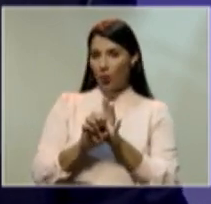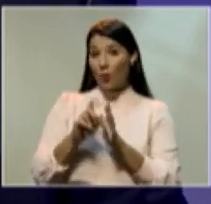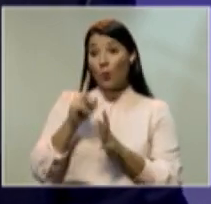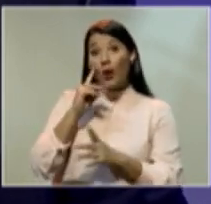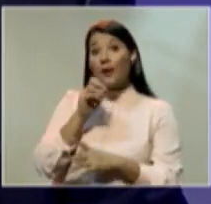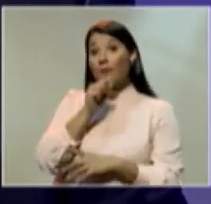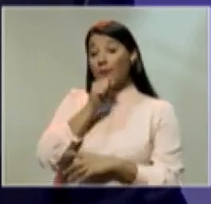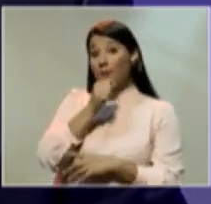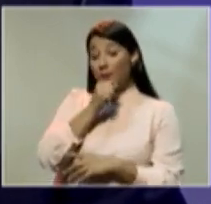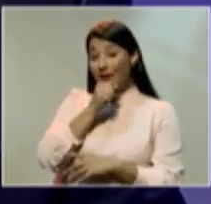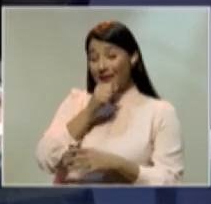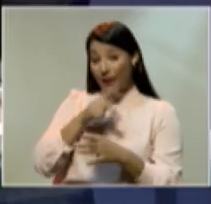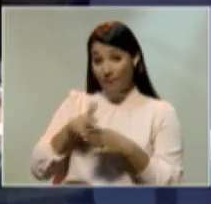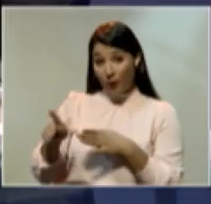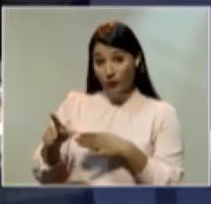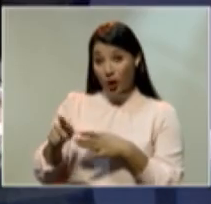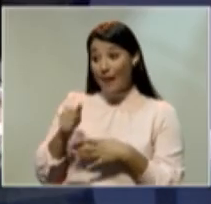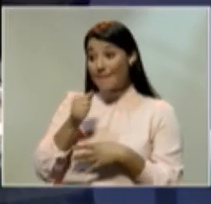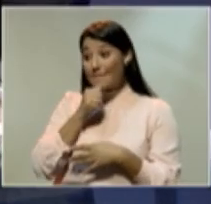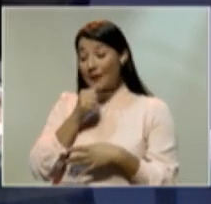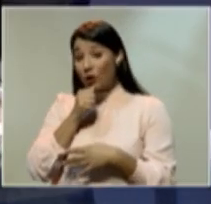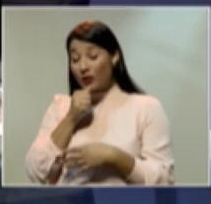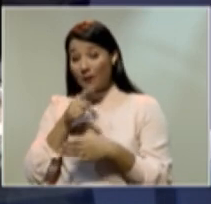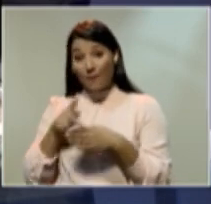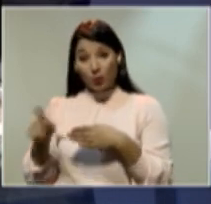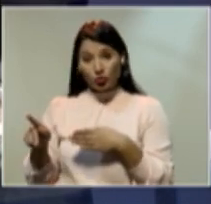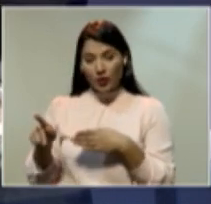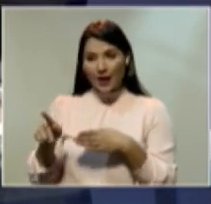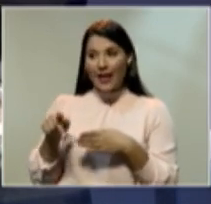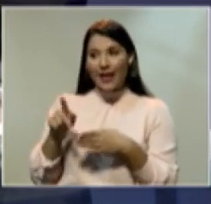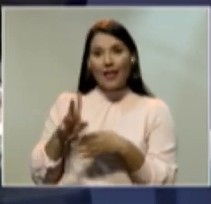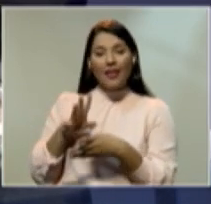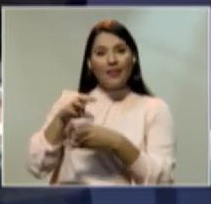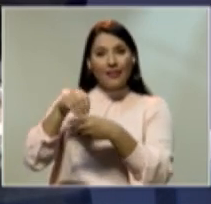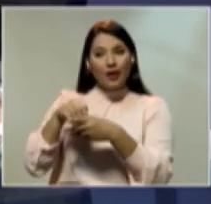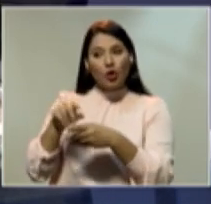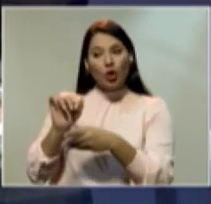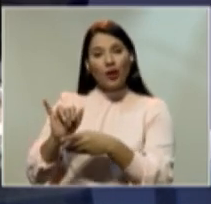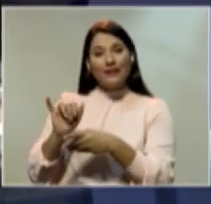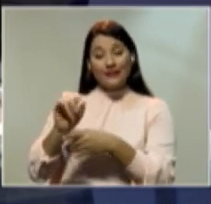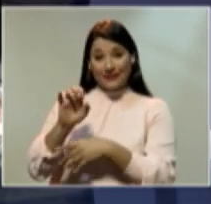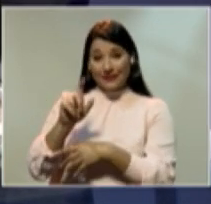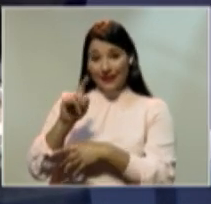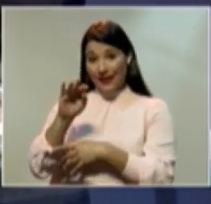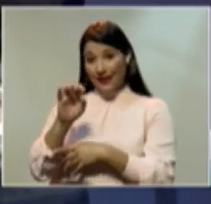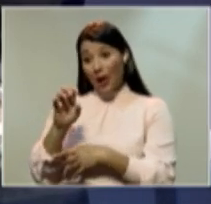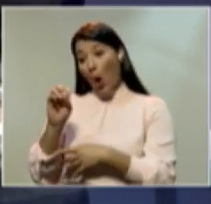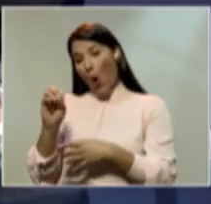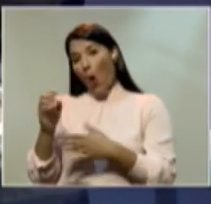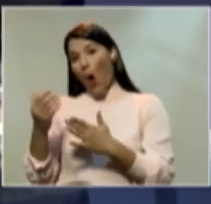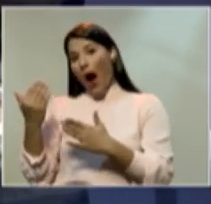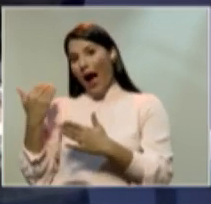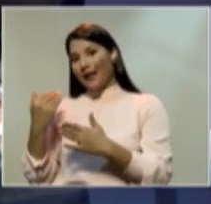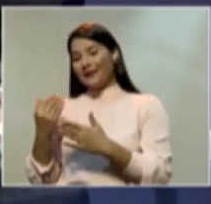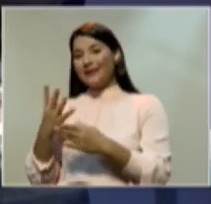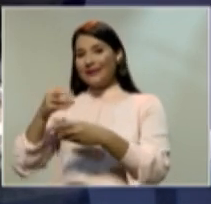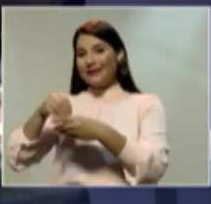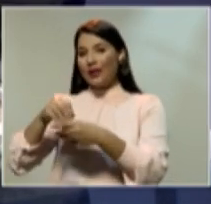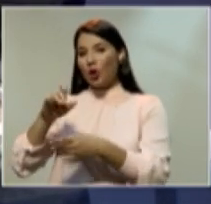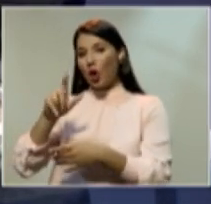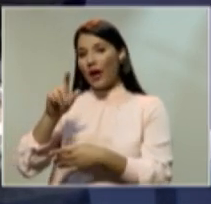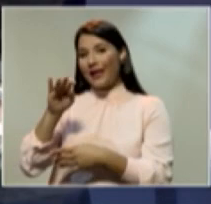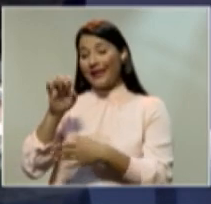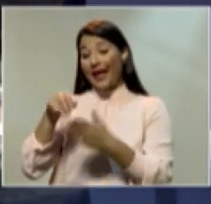prensa profesional, el periodismo profesional es parte de esas élites, o fue parte de esas élites durante el siglo